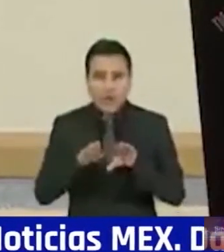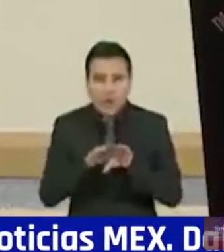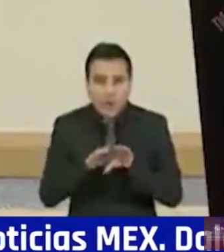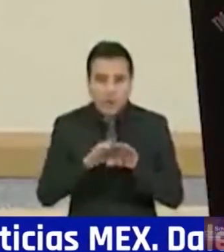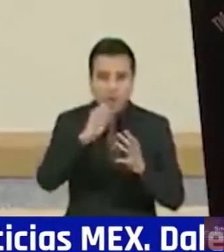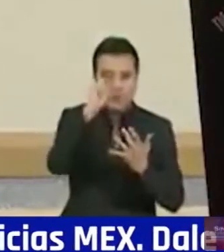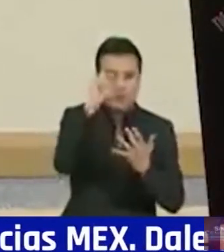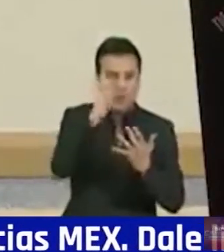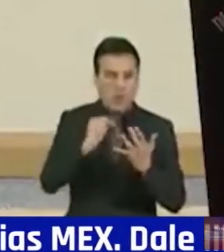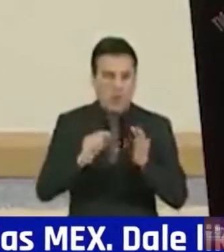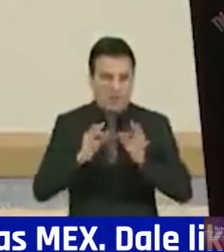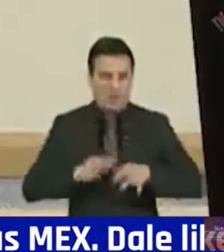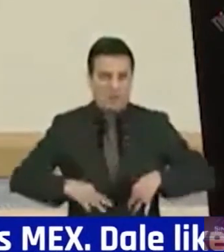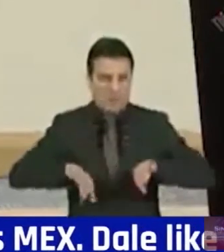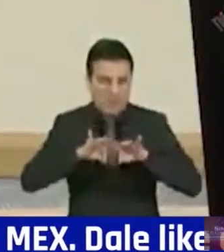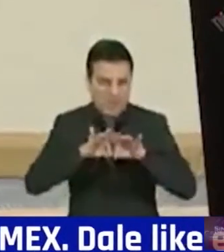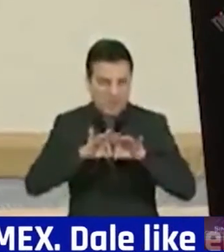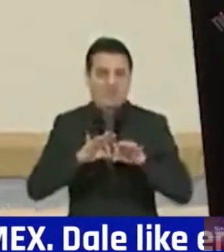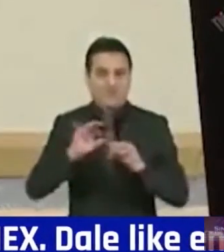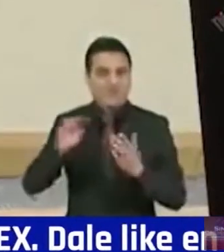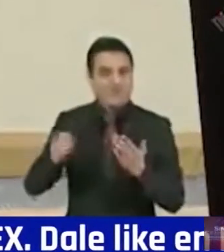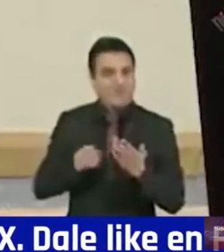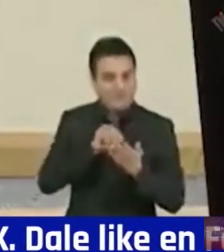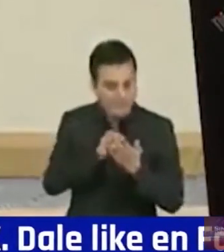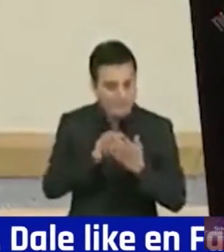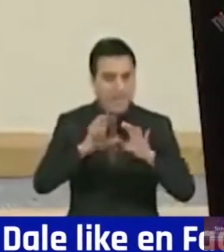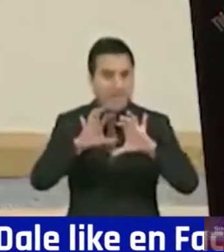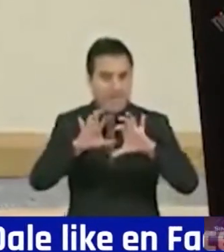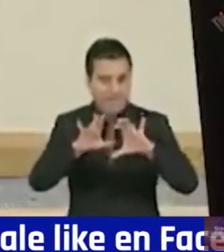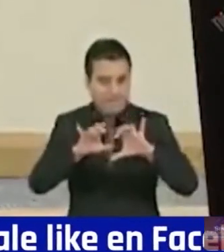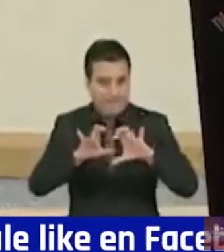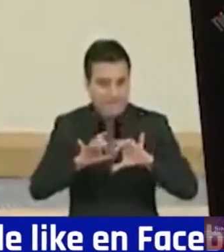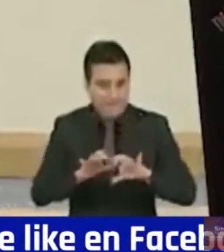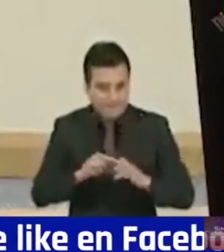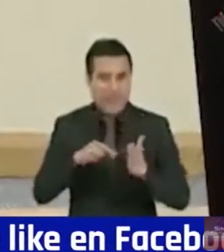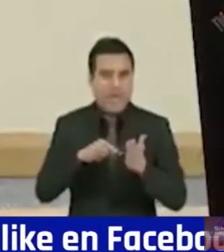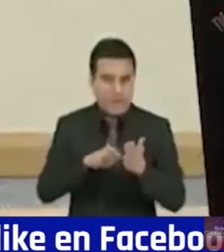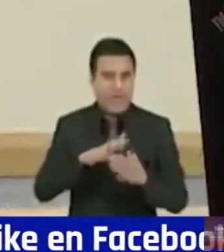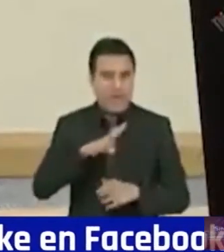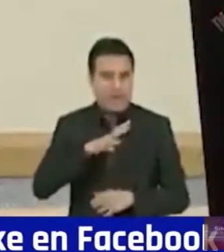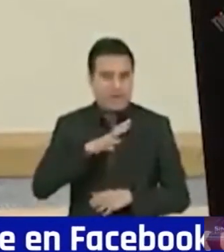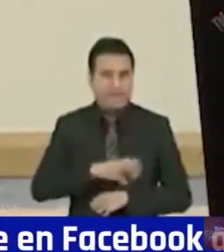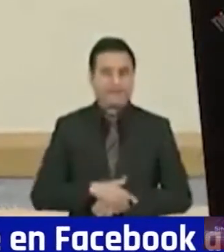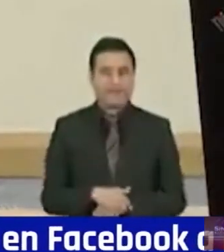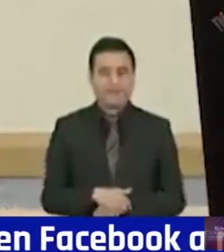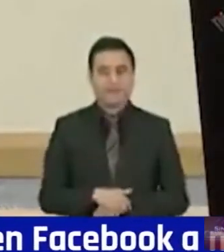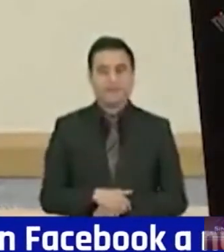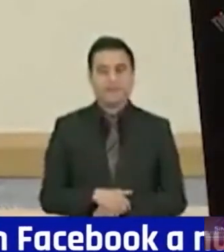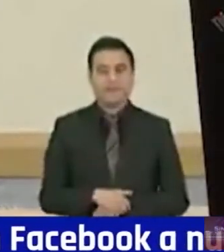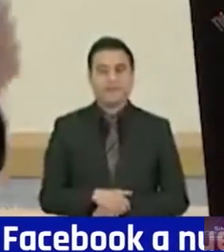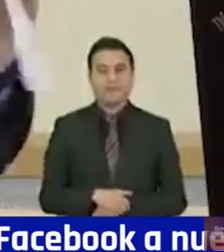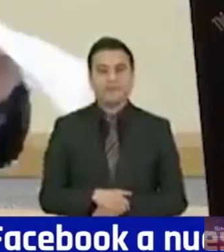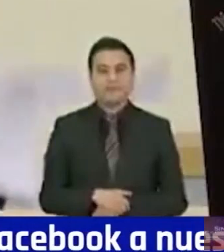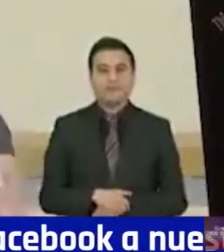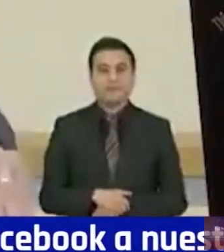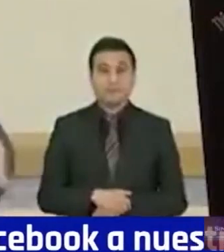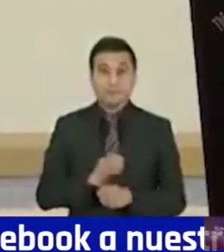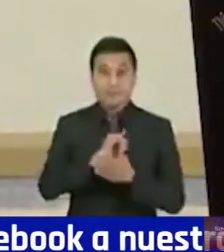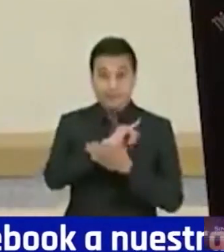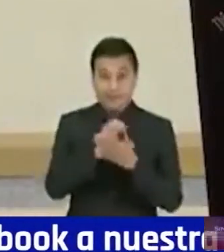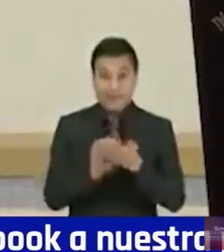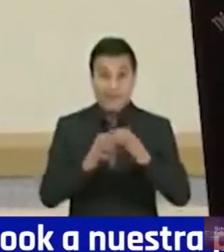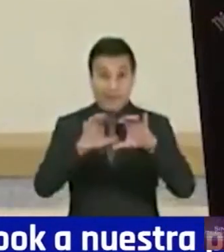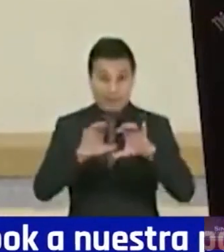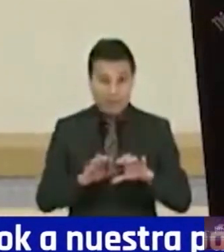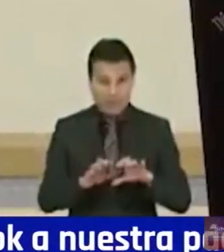relevantes del contexto en el que se tuvo que llevar a cabo dicho ejercicio inédito en la historia de nuestra democracia. El informe que acaba